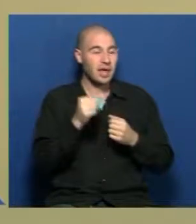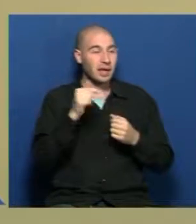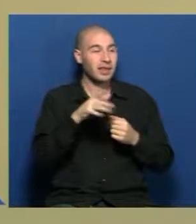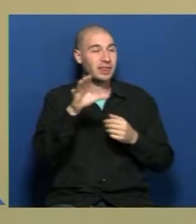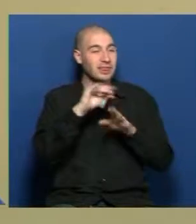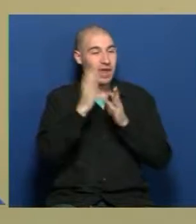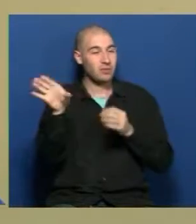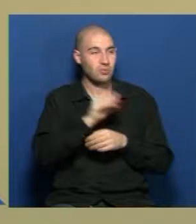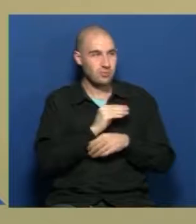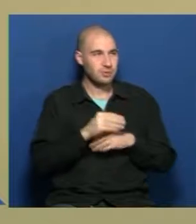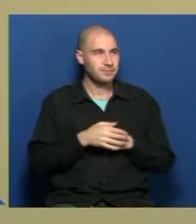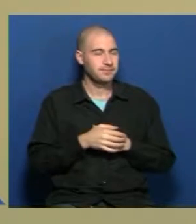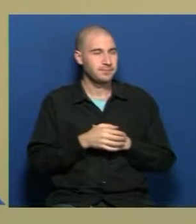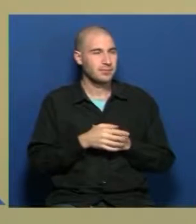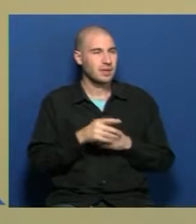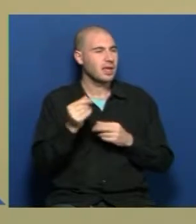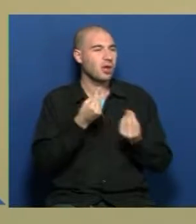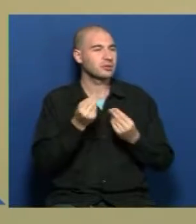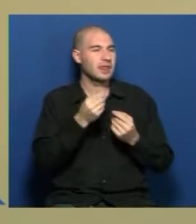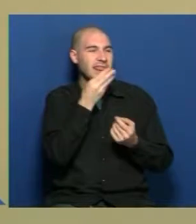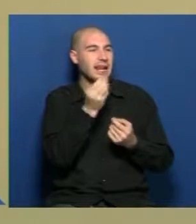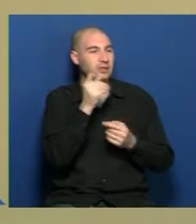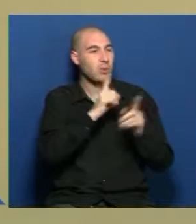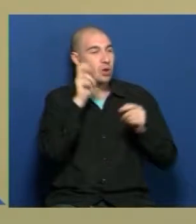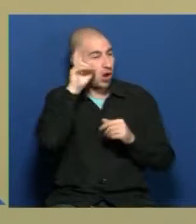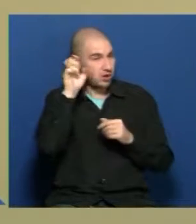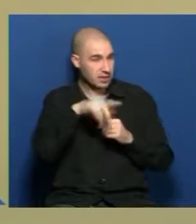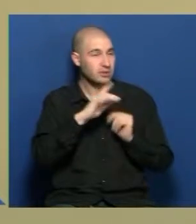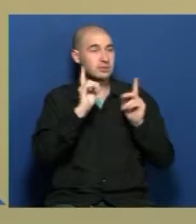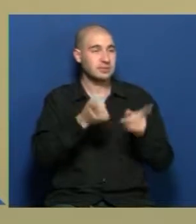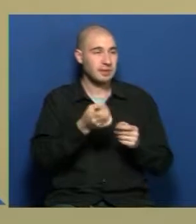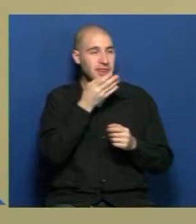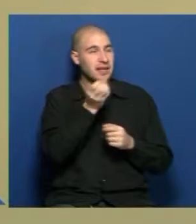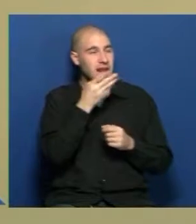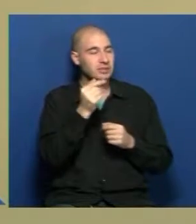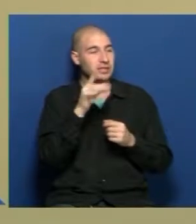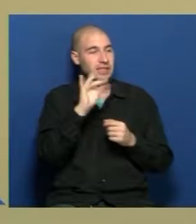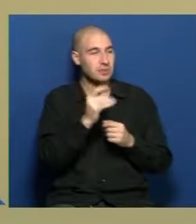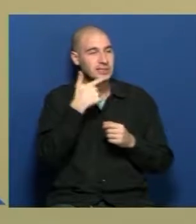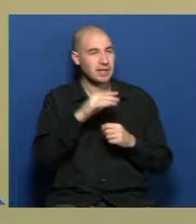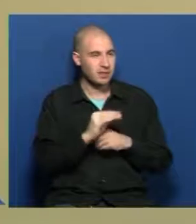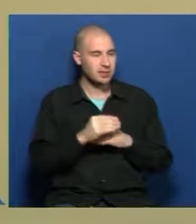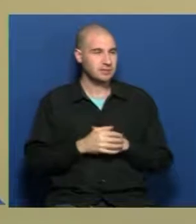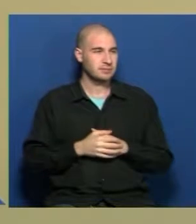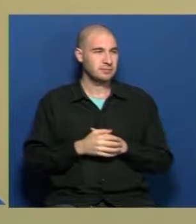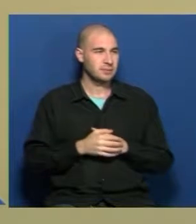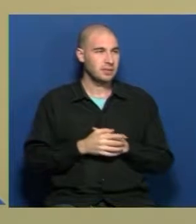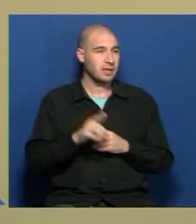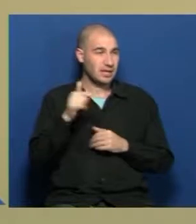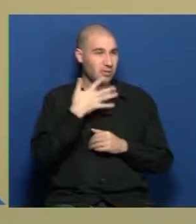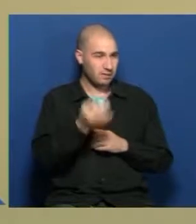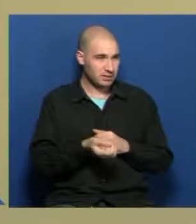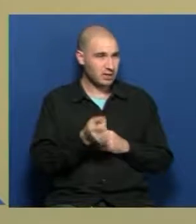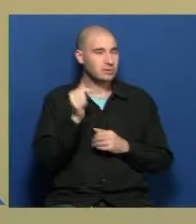medios de comunicación en lo que ha sido algunas declaraciones de Alfredo Cornejo y también algunas declaraciones de legisladores. ¿Esto es realmente así?